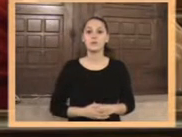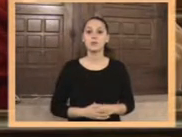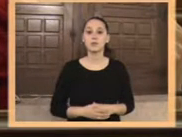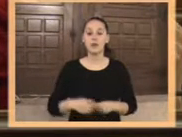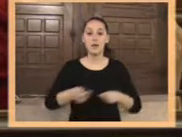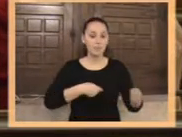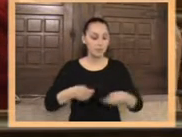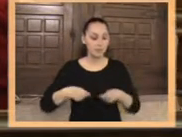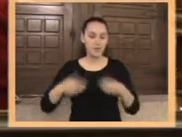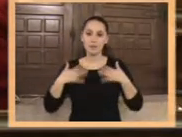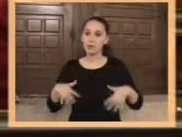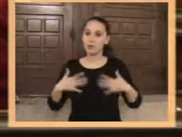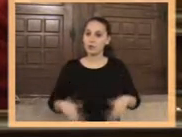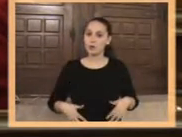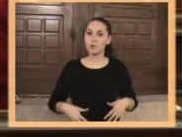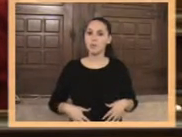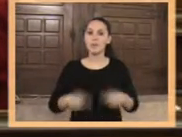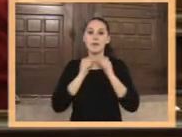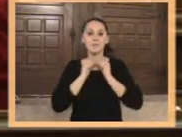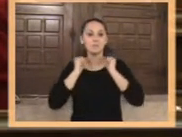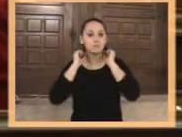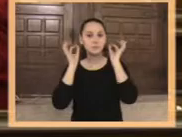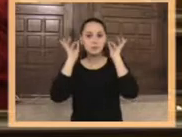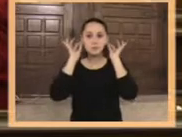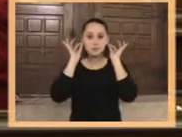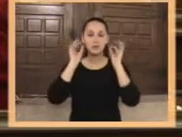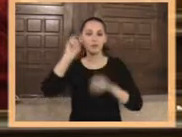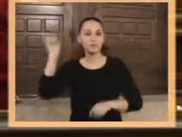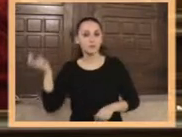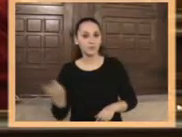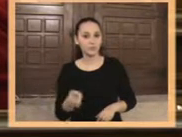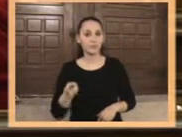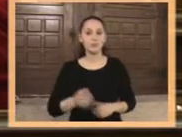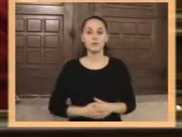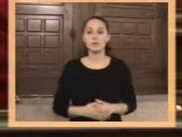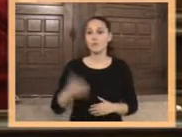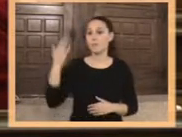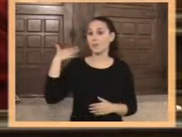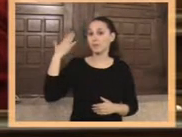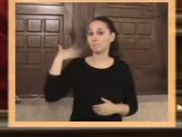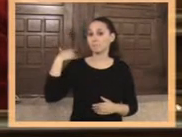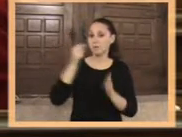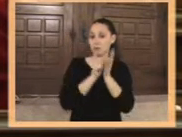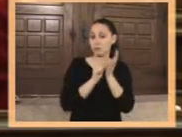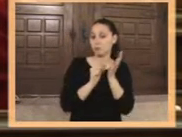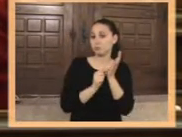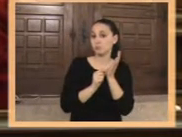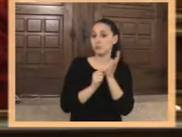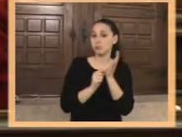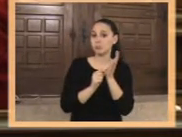bisutería y complementos, la anterior ordenanza no la